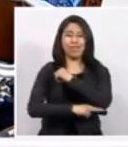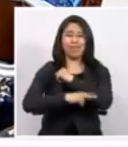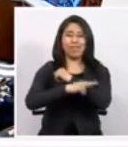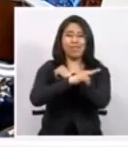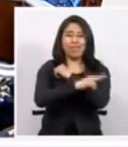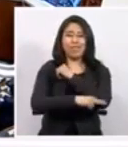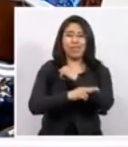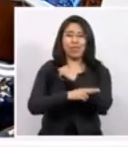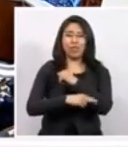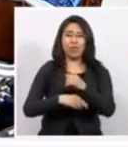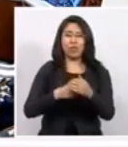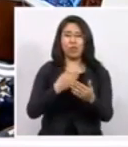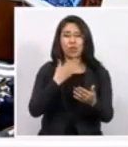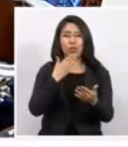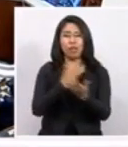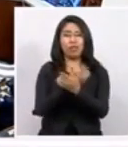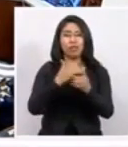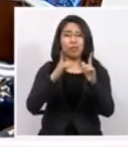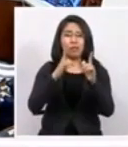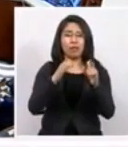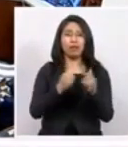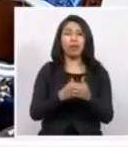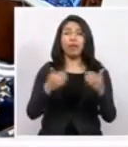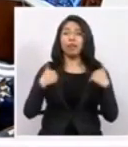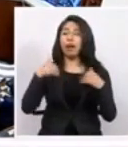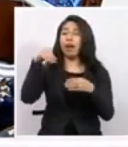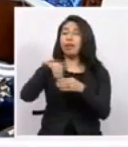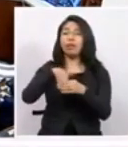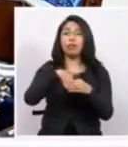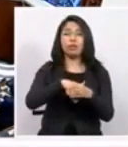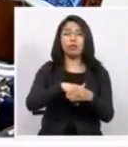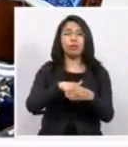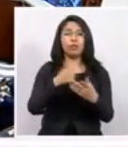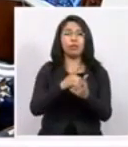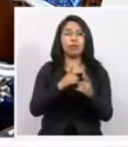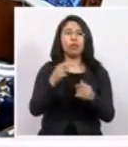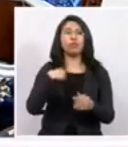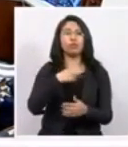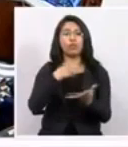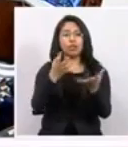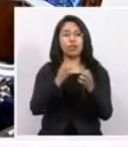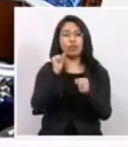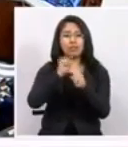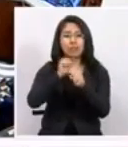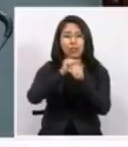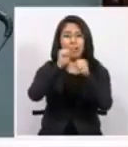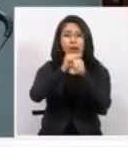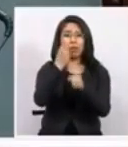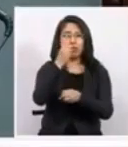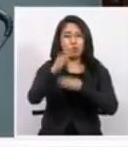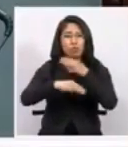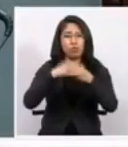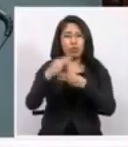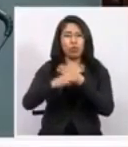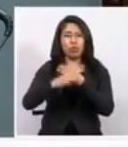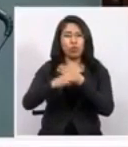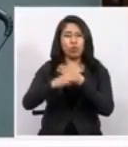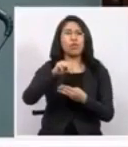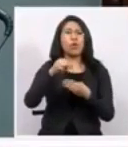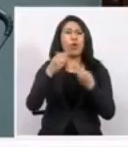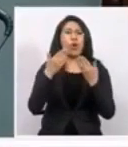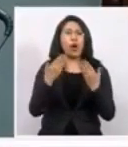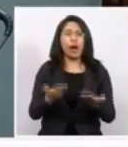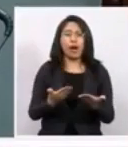gobierno nacido en las urnas y nuestra voluntad es la de trabajar por un mundo multipolar en el que no exista la